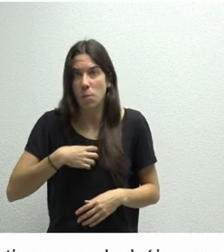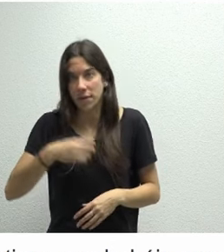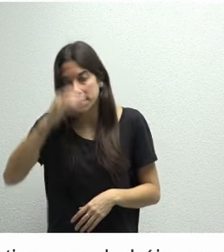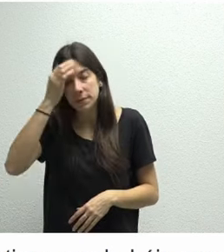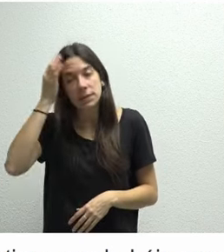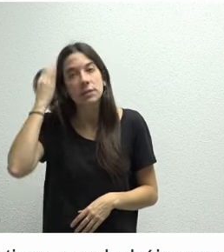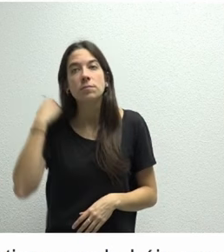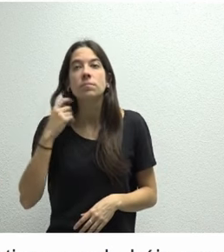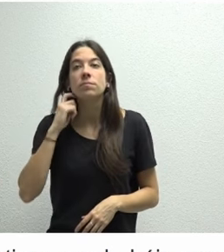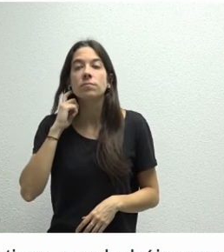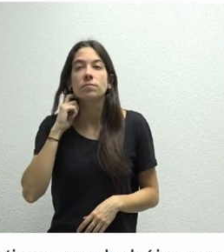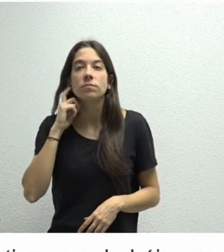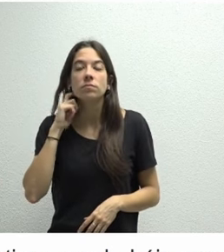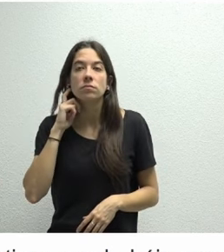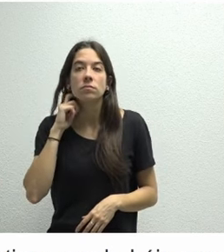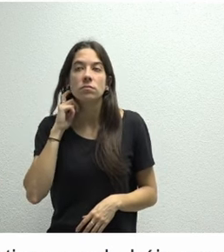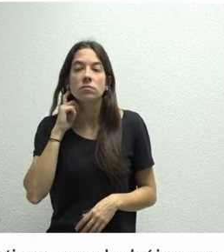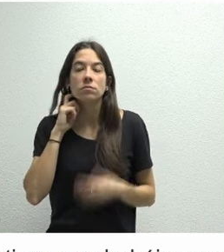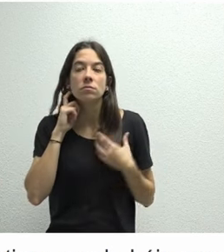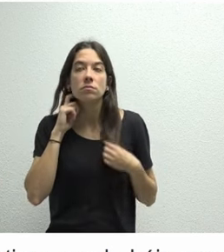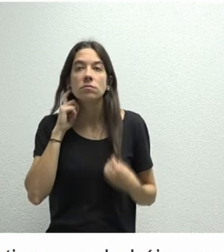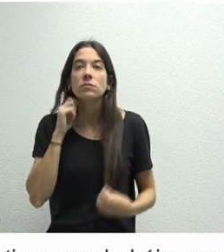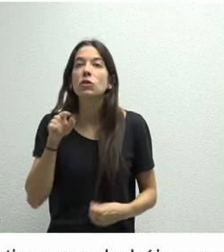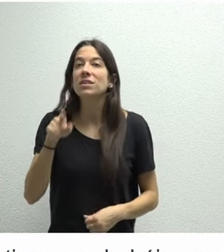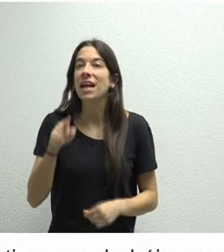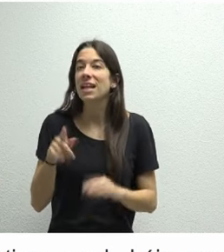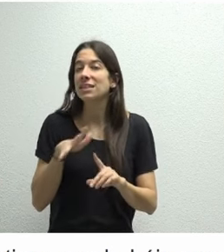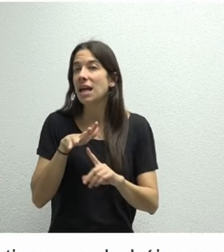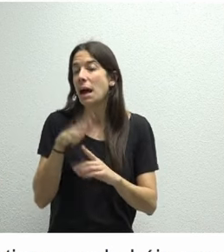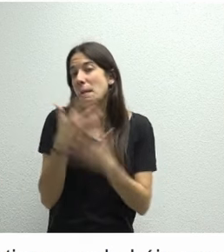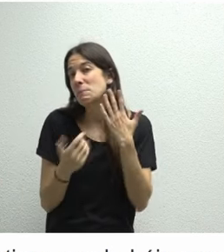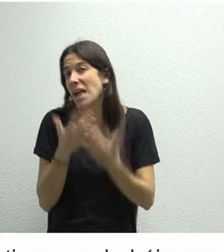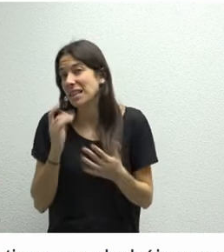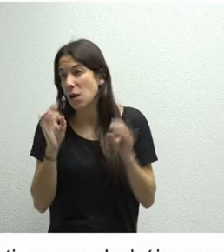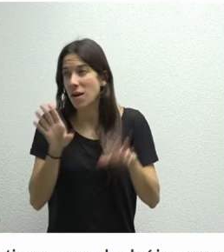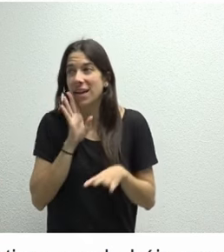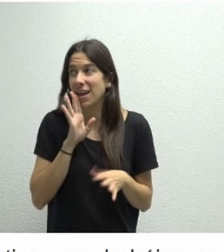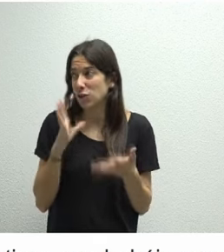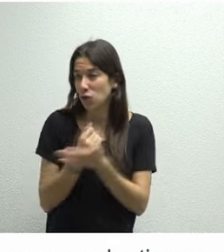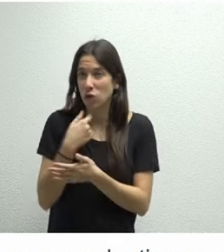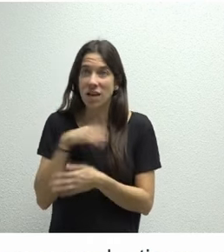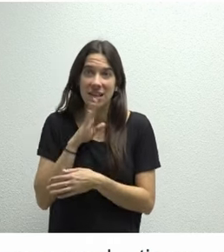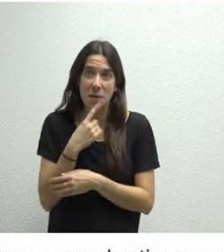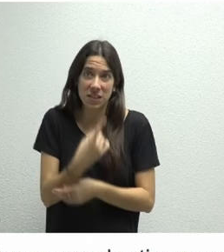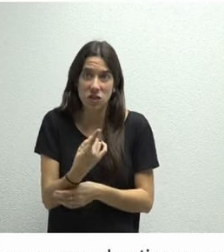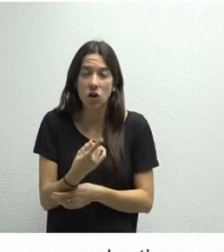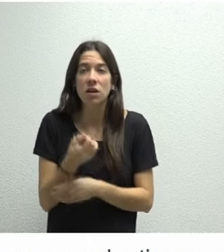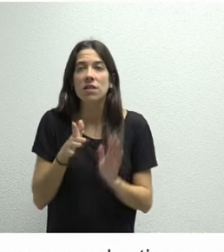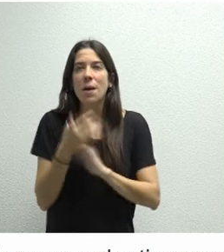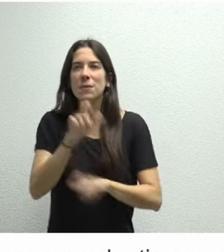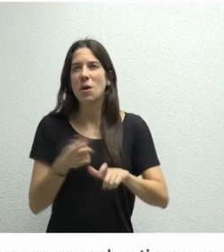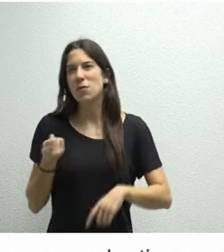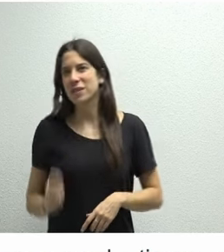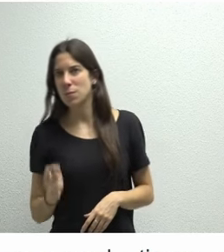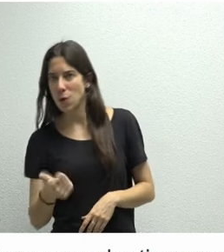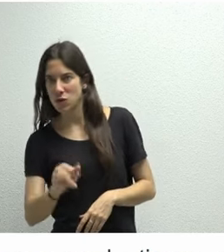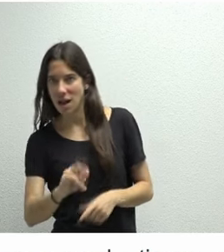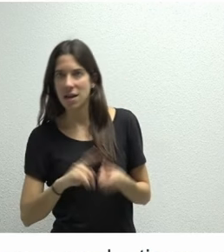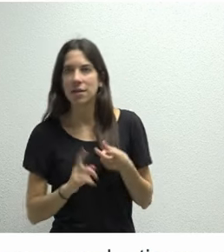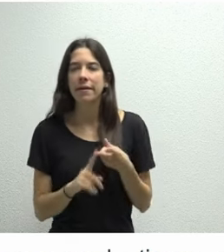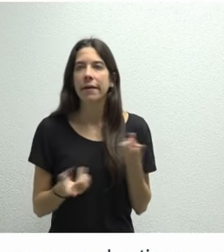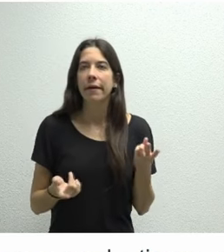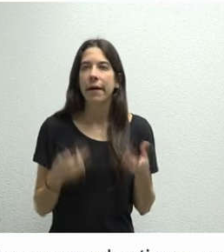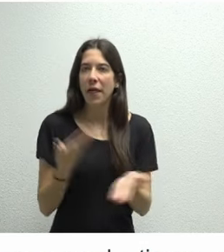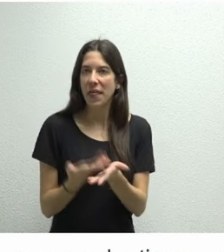de amalgama eh que como todos habéis de dicho previamente se nutre también de pocos profesionales de muchas